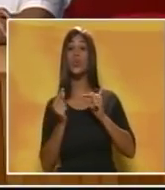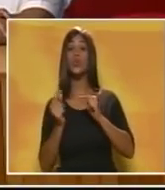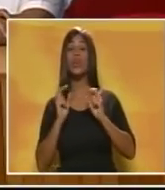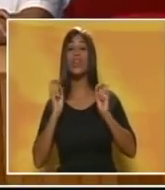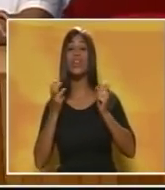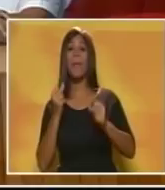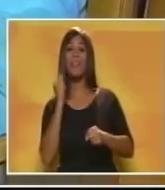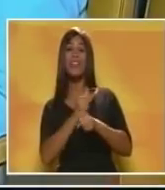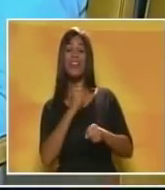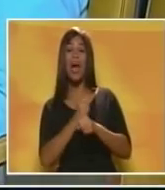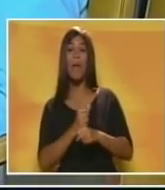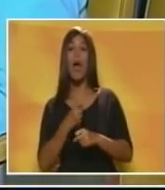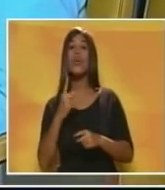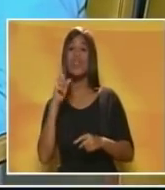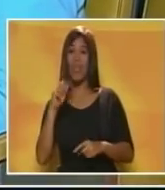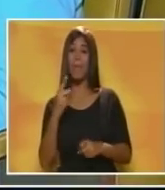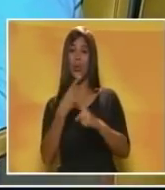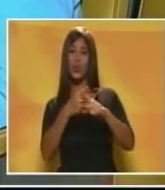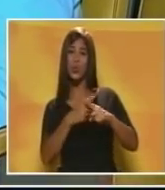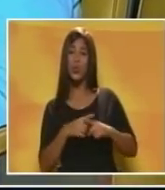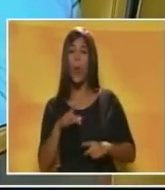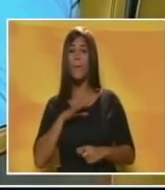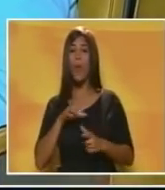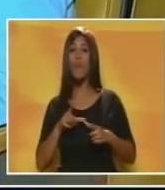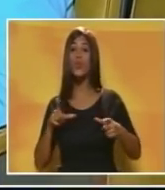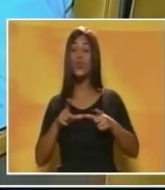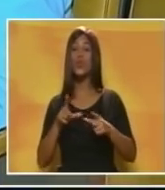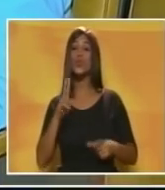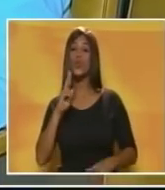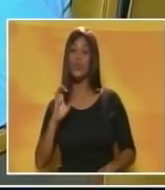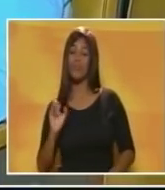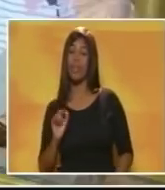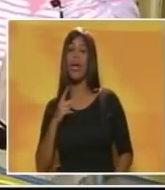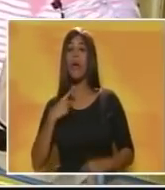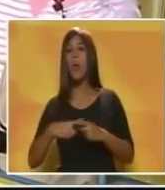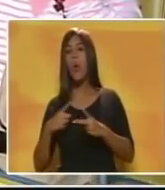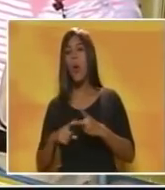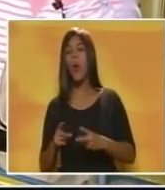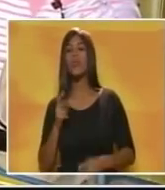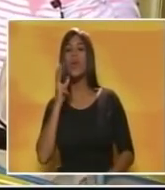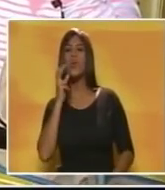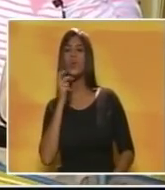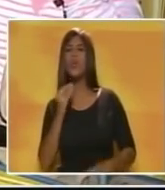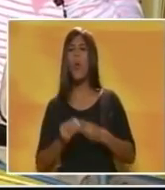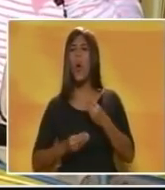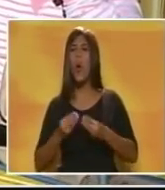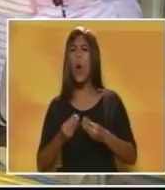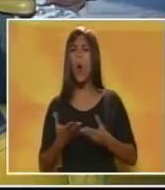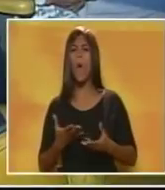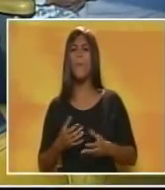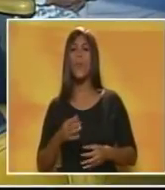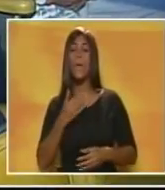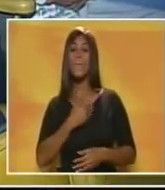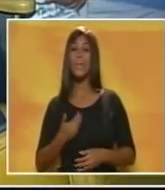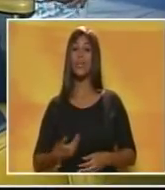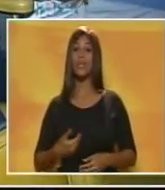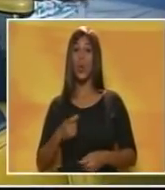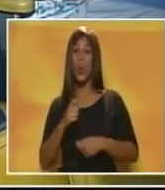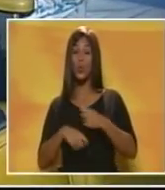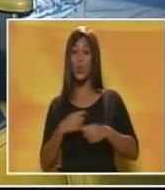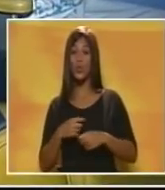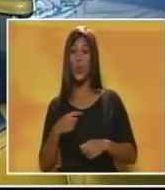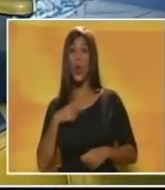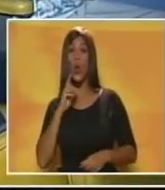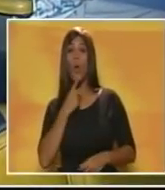laboral y presupuestario de esta casa de estudios, entre otros. Escuchemos parte de la intervención del presidente de esta